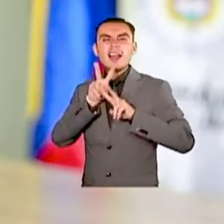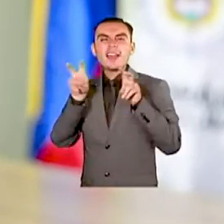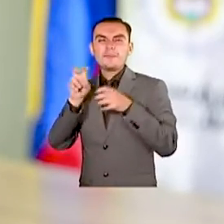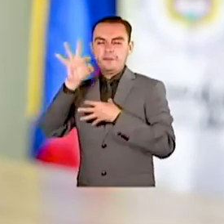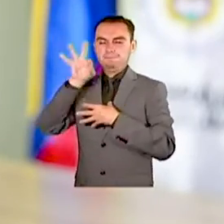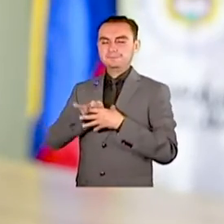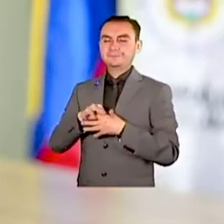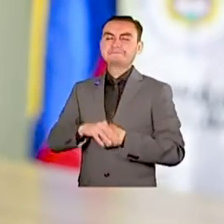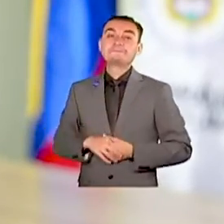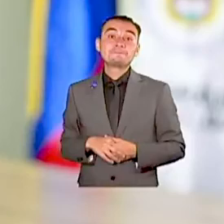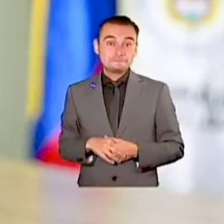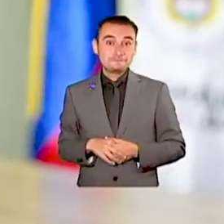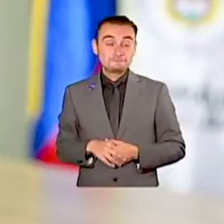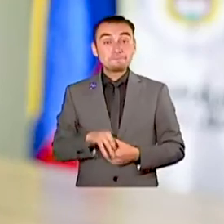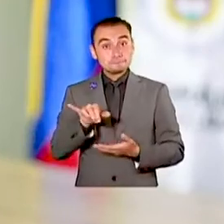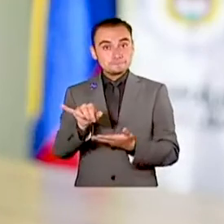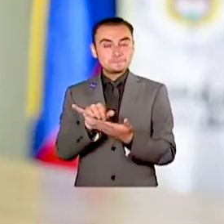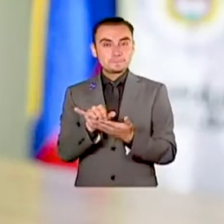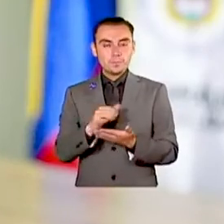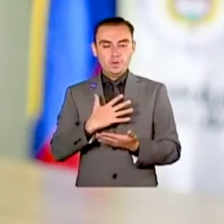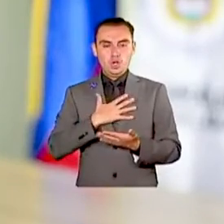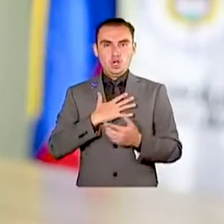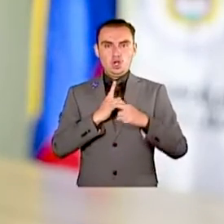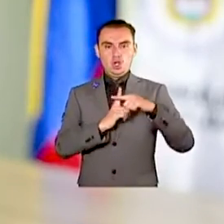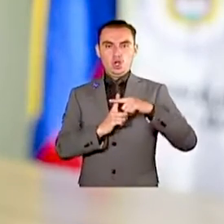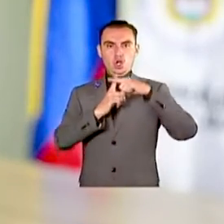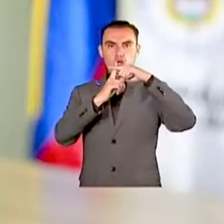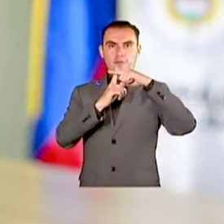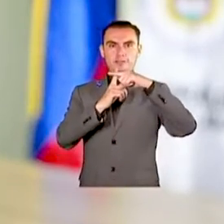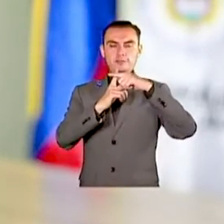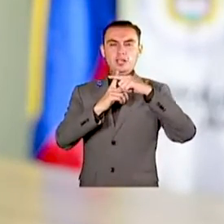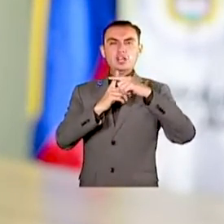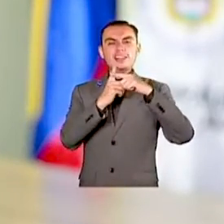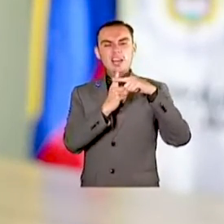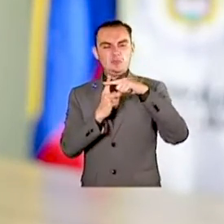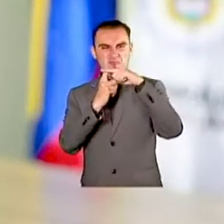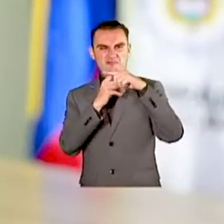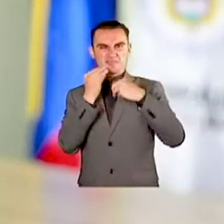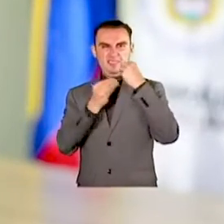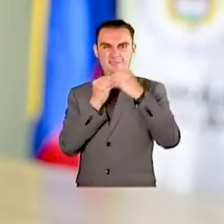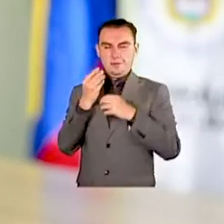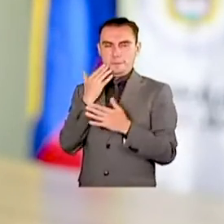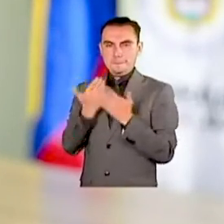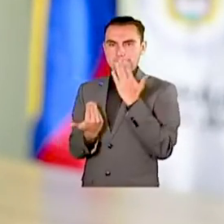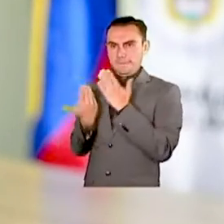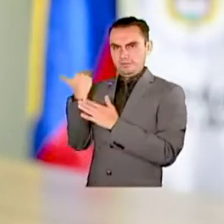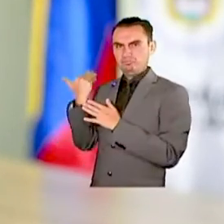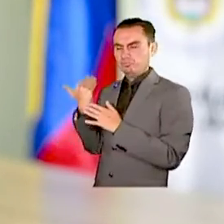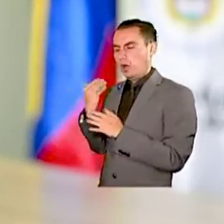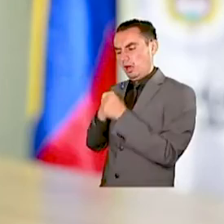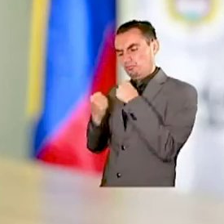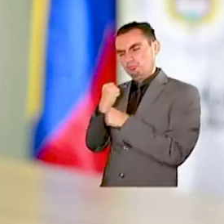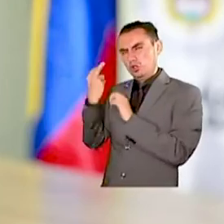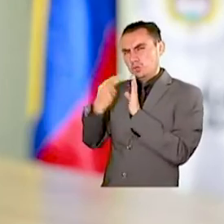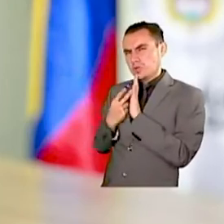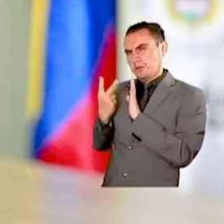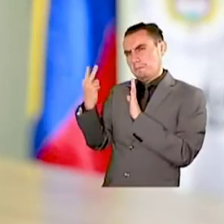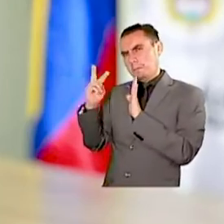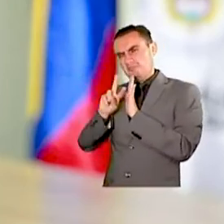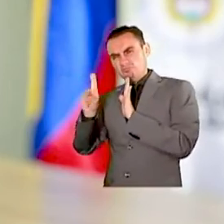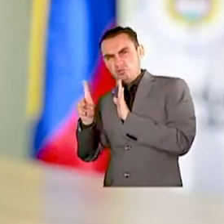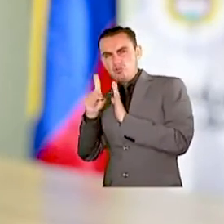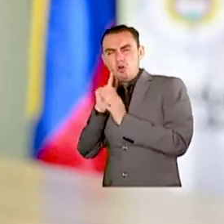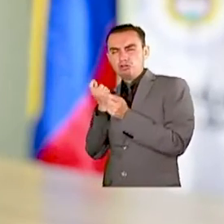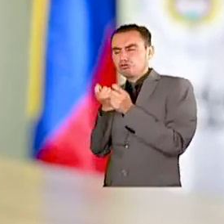tal sentido la señora Procuradora General de la Nación desde inicios del 2021, muy cerca de su llegada al